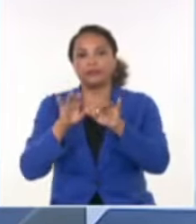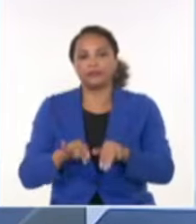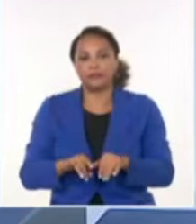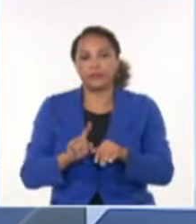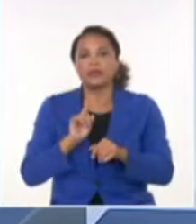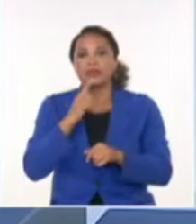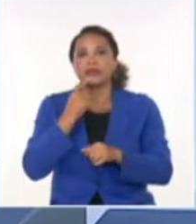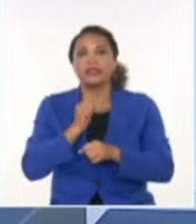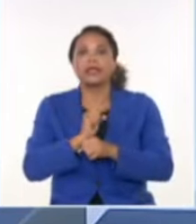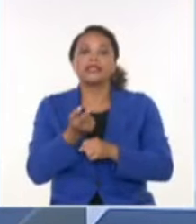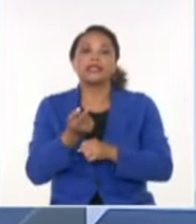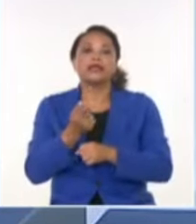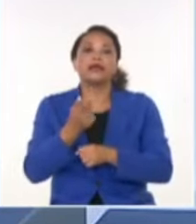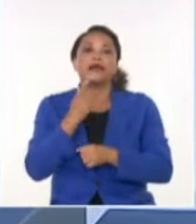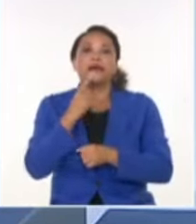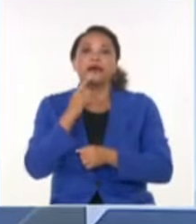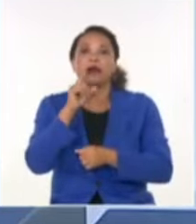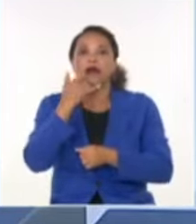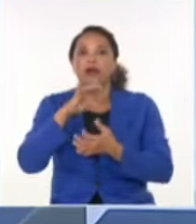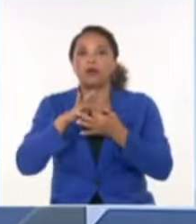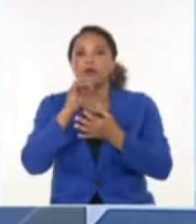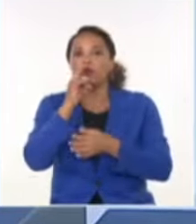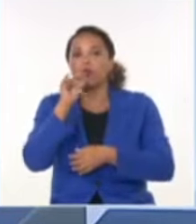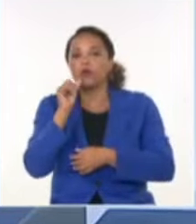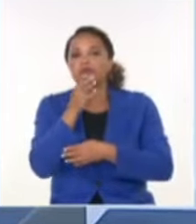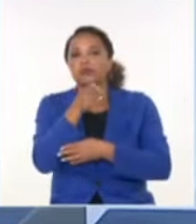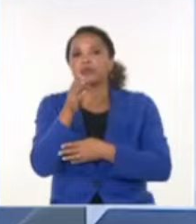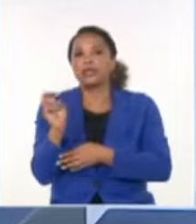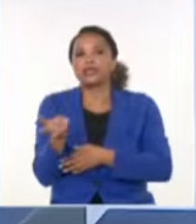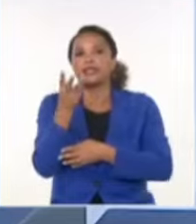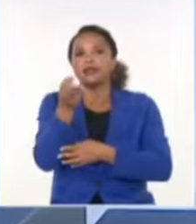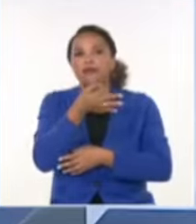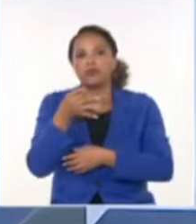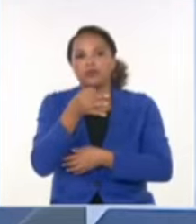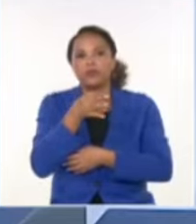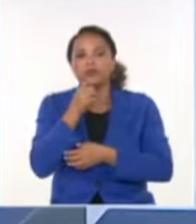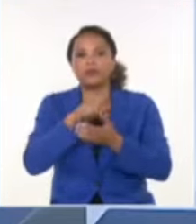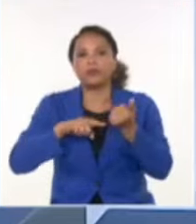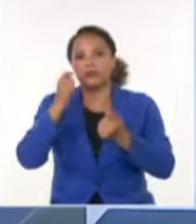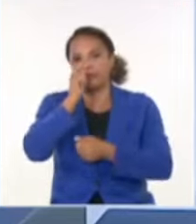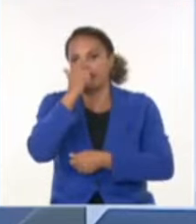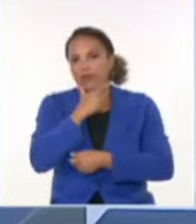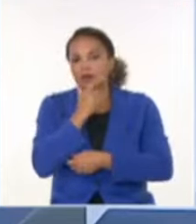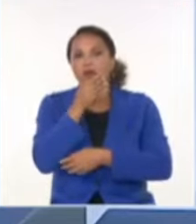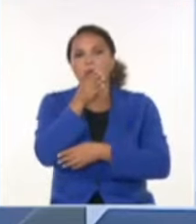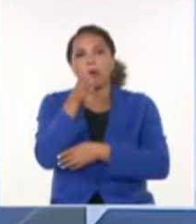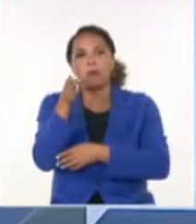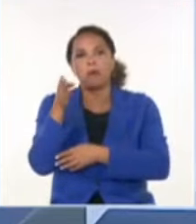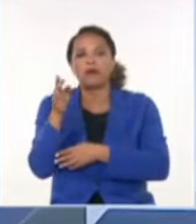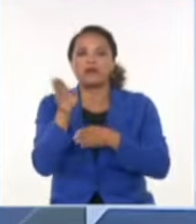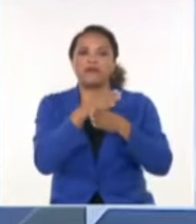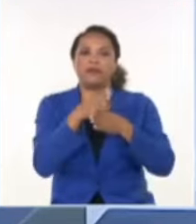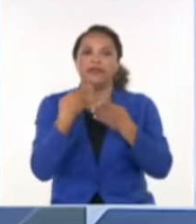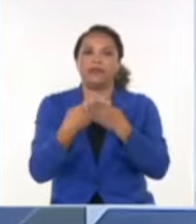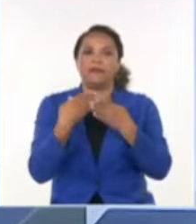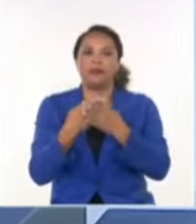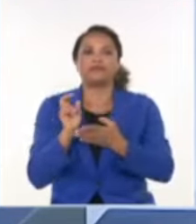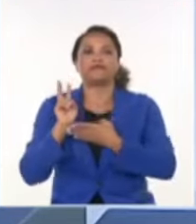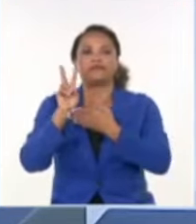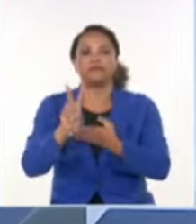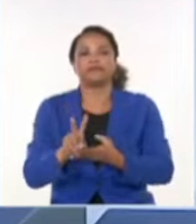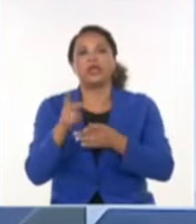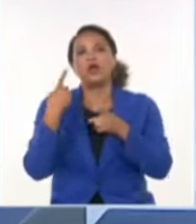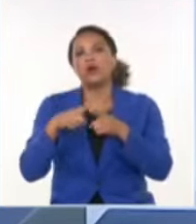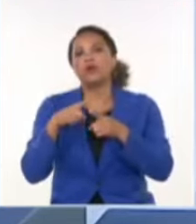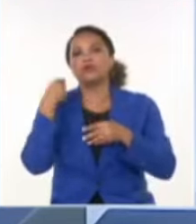estructura José Ramón monteagudo Ruiz recorrieron tres municipios de Ciego de Ávila e igual número de empresas entre otros asuntos medulares